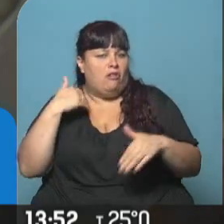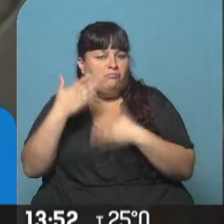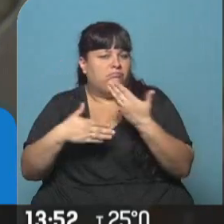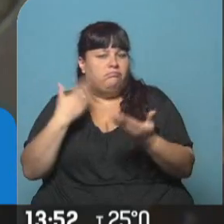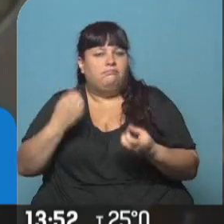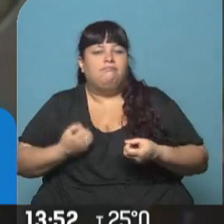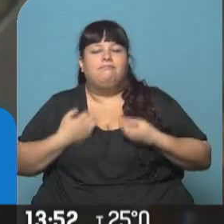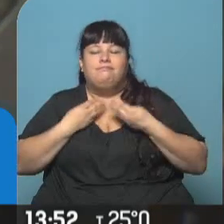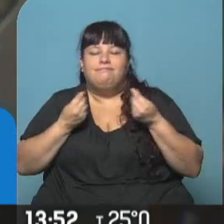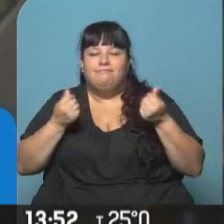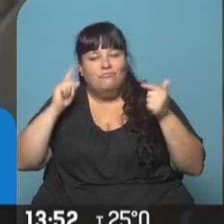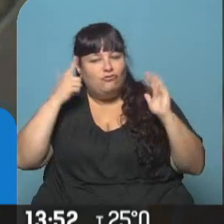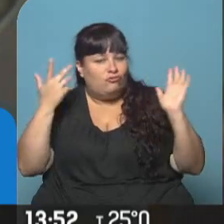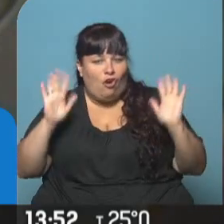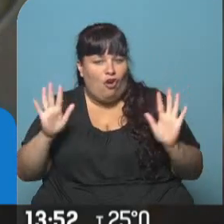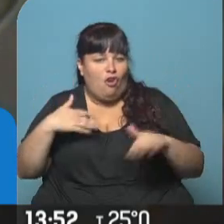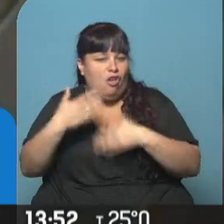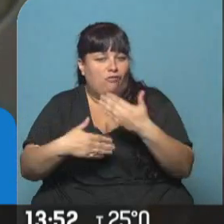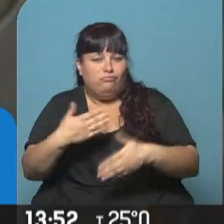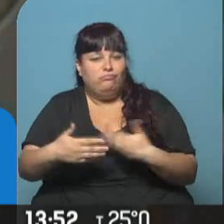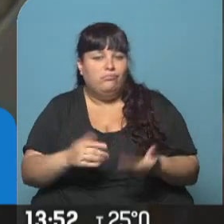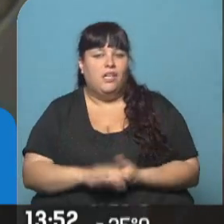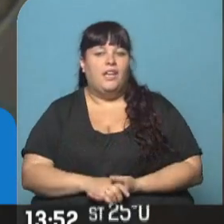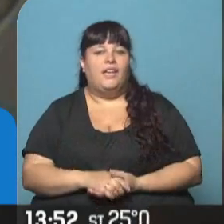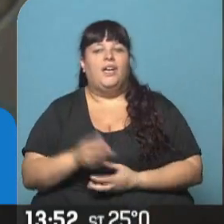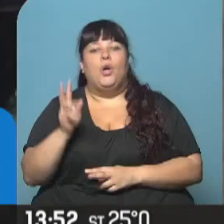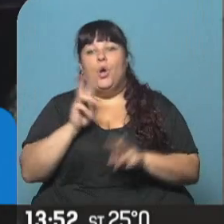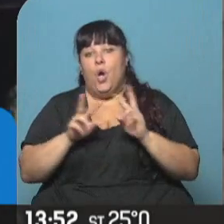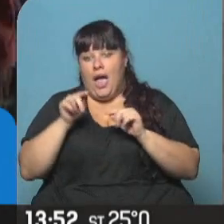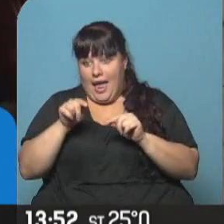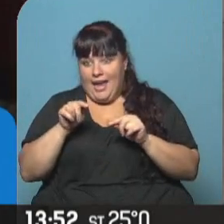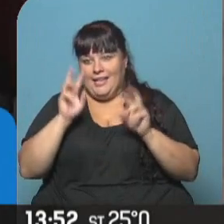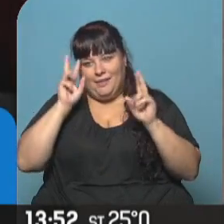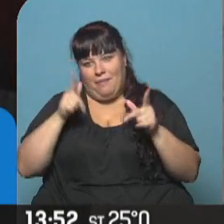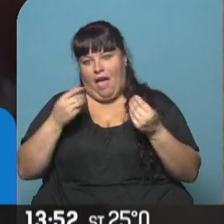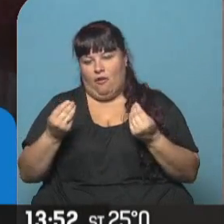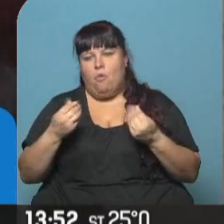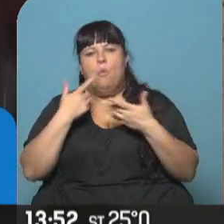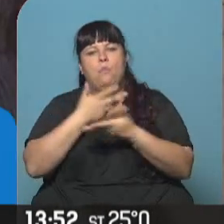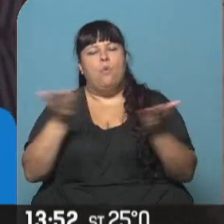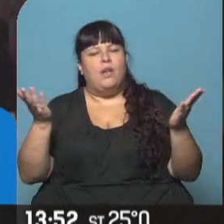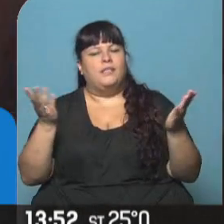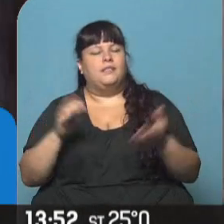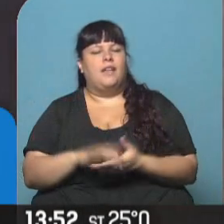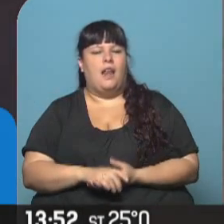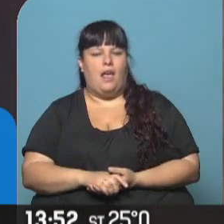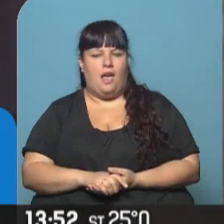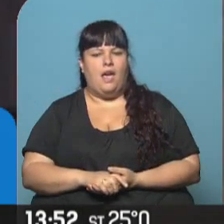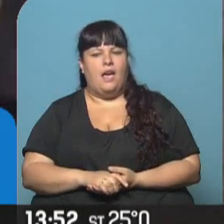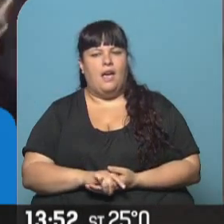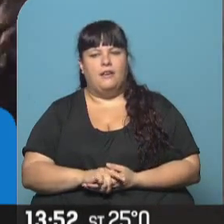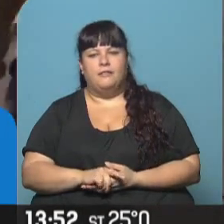que la intuición nos lleve por ese camino y buscar ahí la estética. Va a ser una presentación